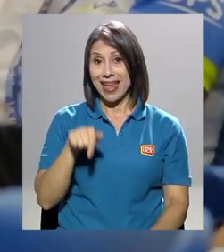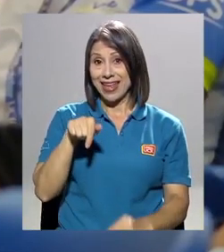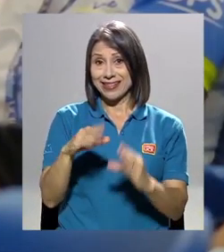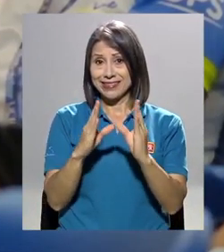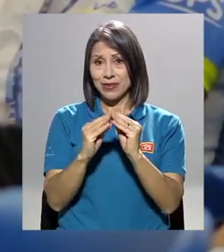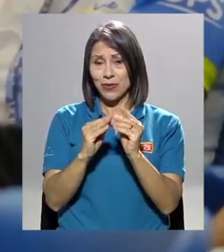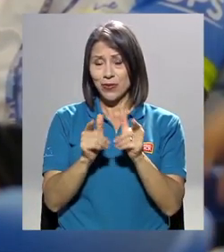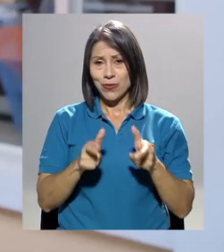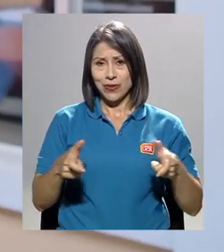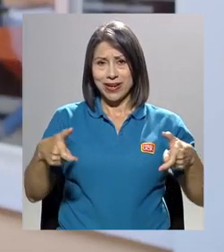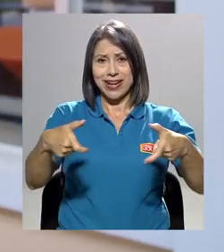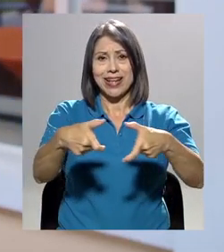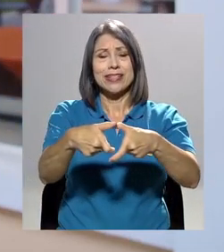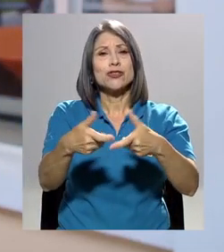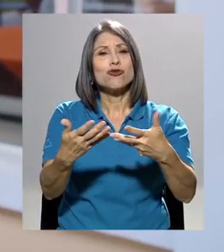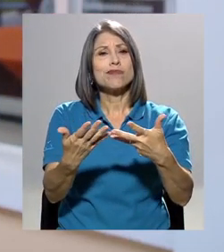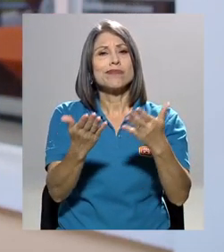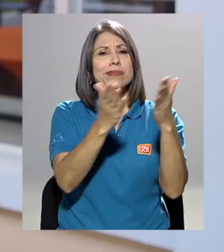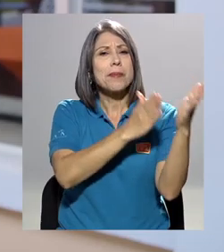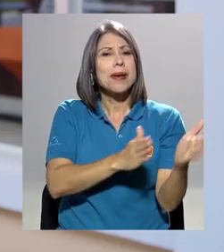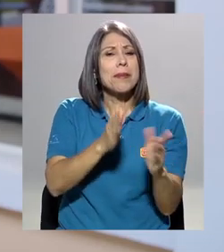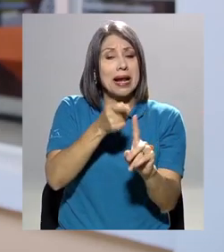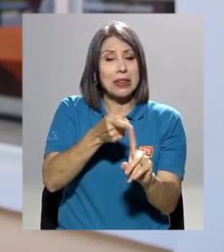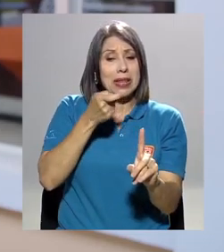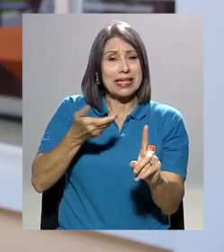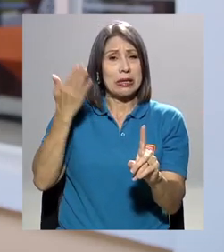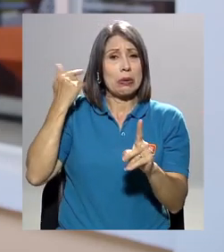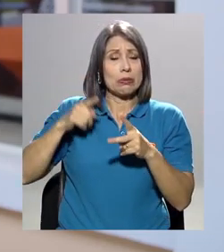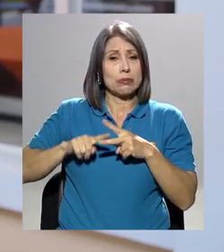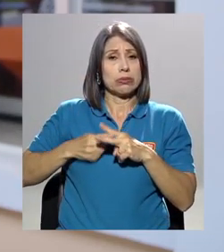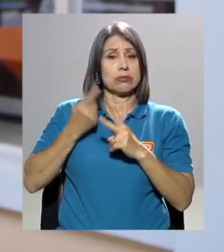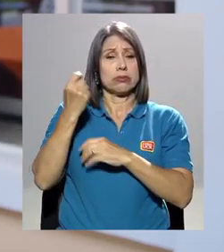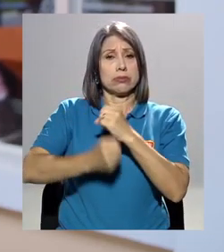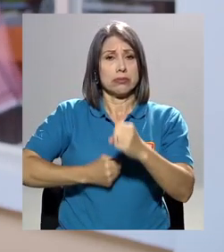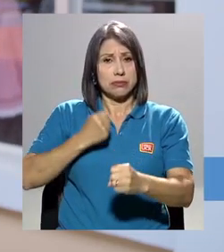congreso estamos preparándolo desde inicios de año.